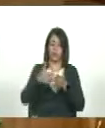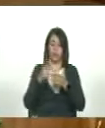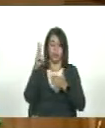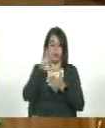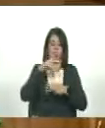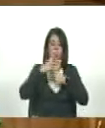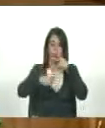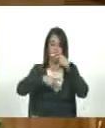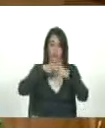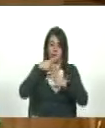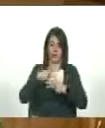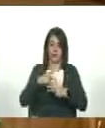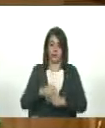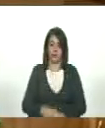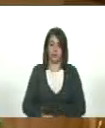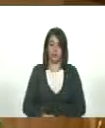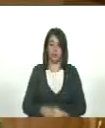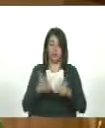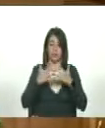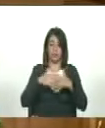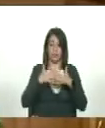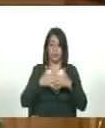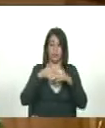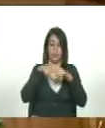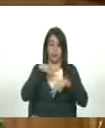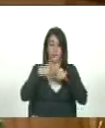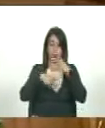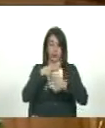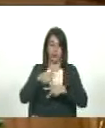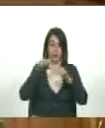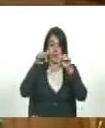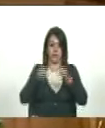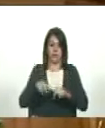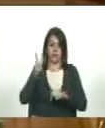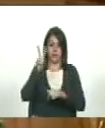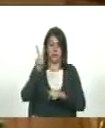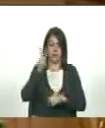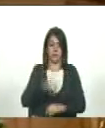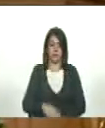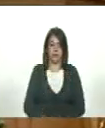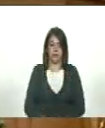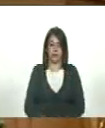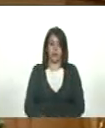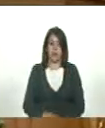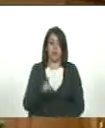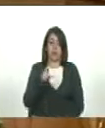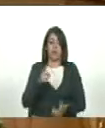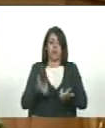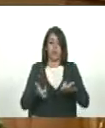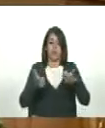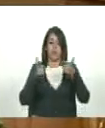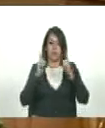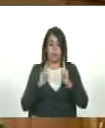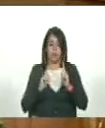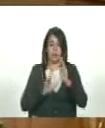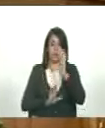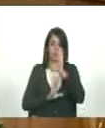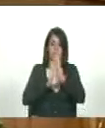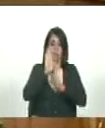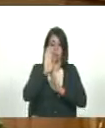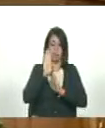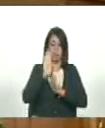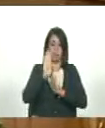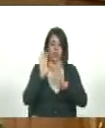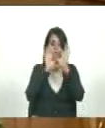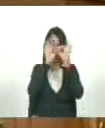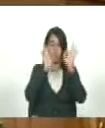con productos fabricados y producidos en Venezuela. Eso permite superar